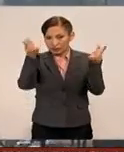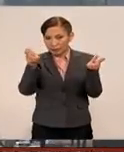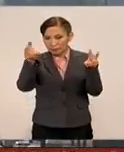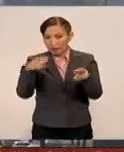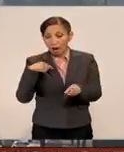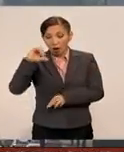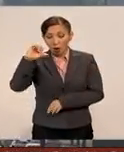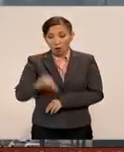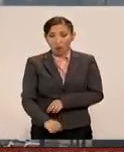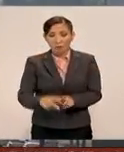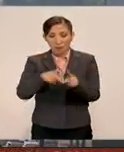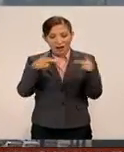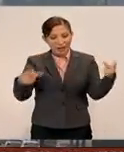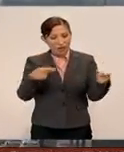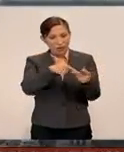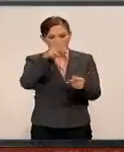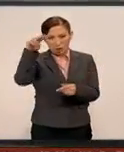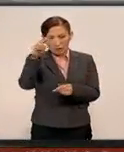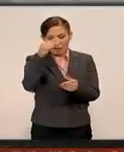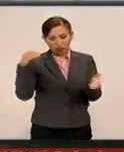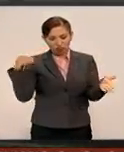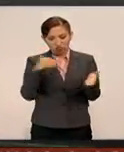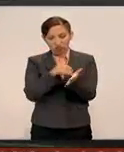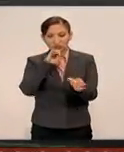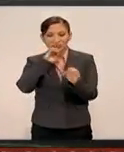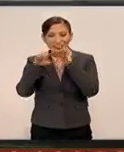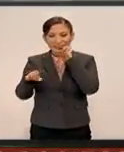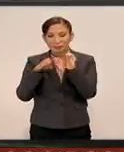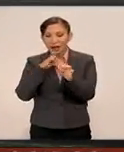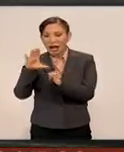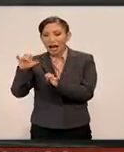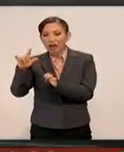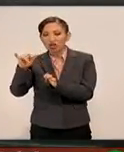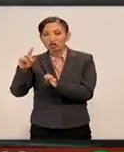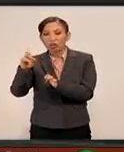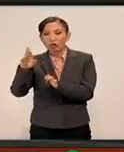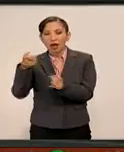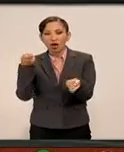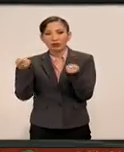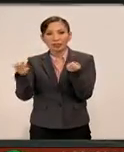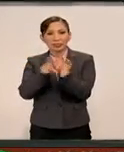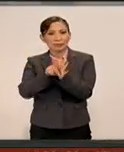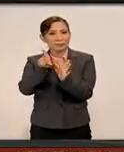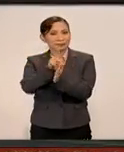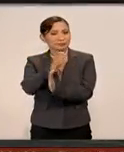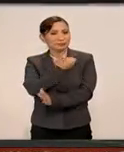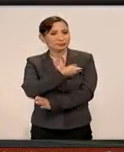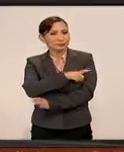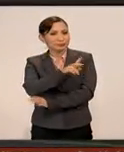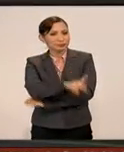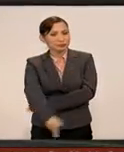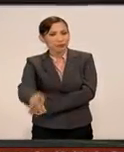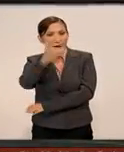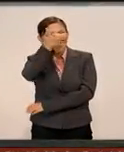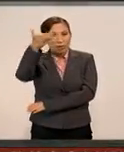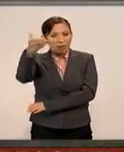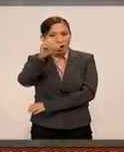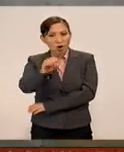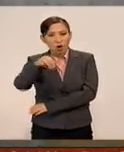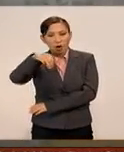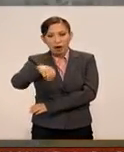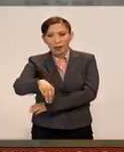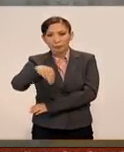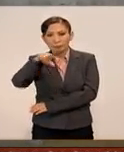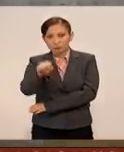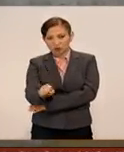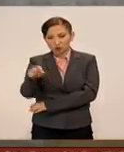el día de hoy el periódico Universal publica una entrevista con Carlos Dora, coordinador del Departamento de Salud Pública y Medio Ambiente de la